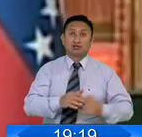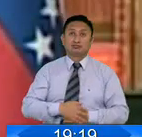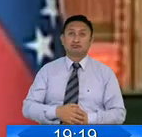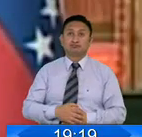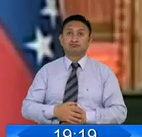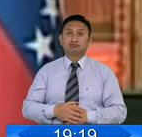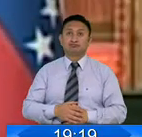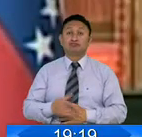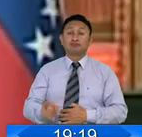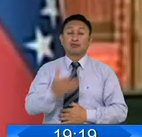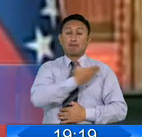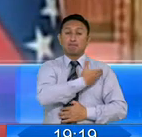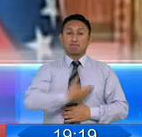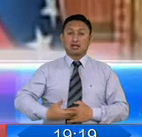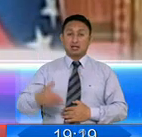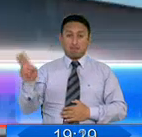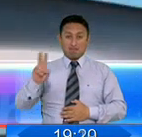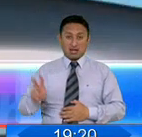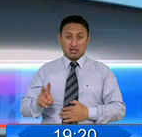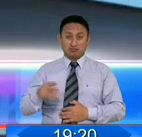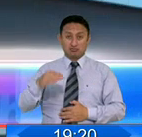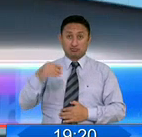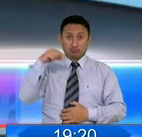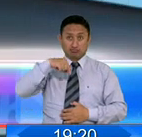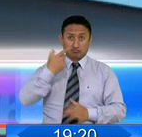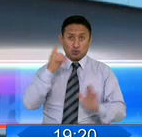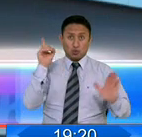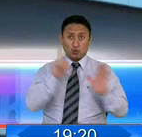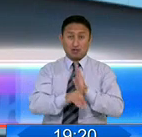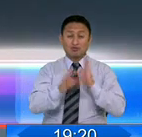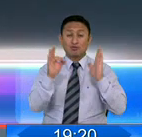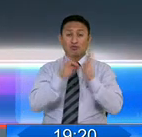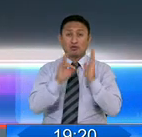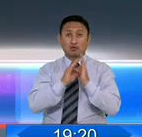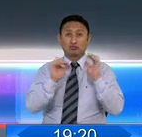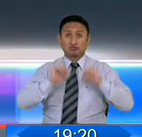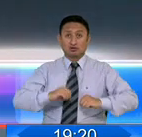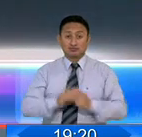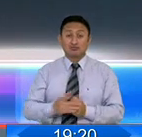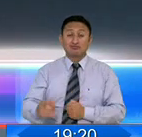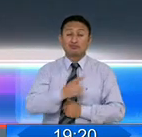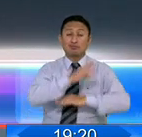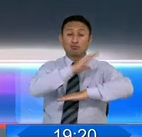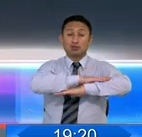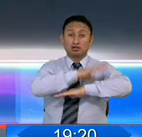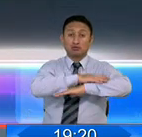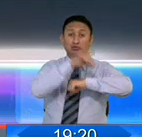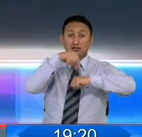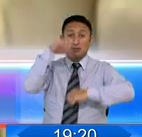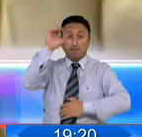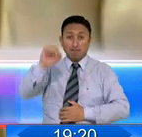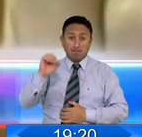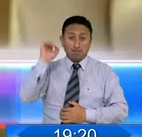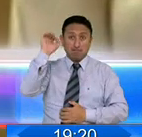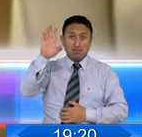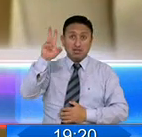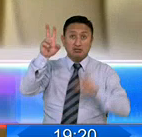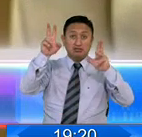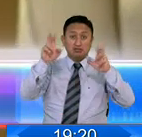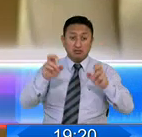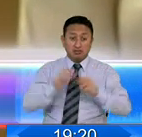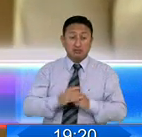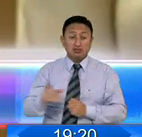El mandatario venezolano Nicolás Maduro denunció a la red social de Facebook luego de que esta plataforma eliminó sus videos en las que habla de supuestas